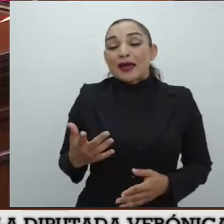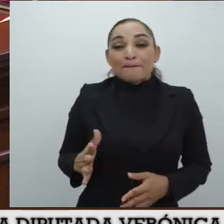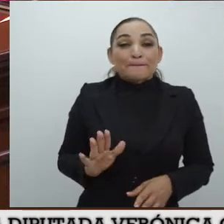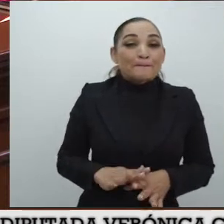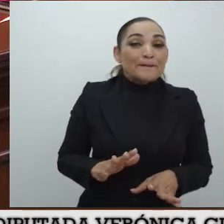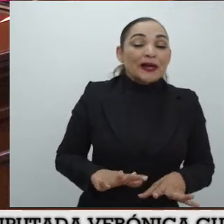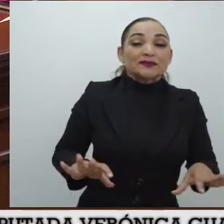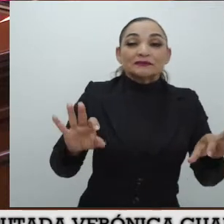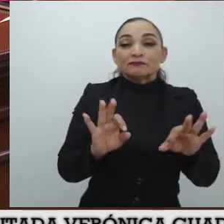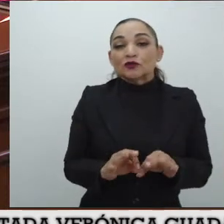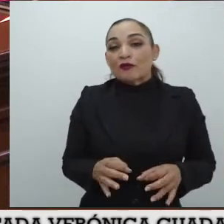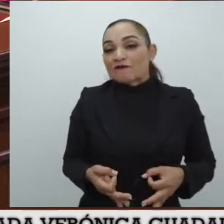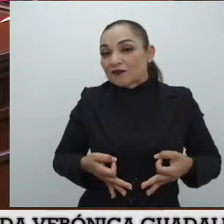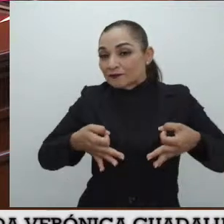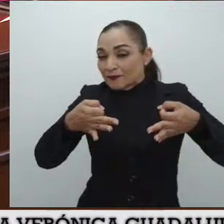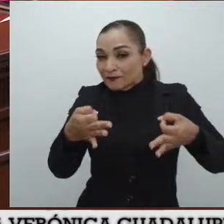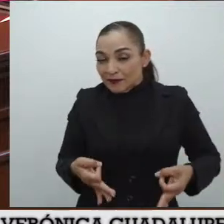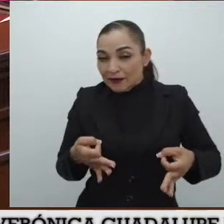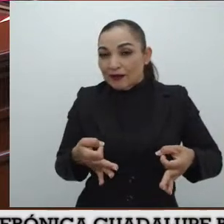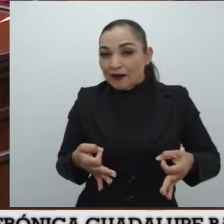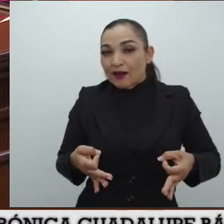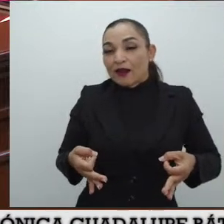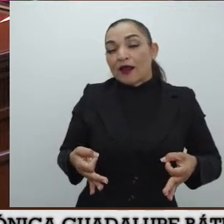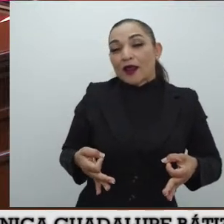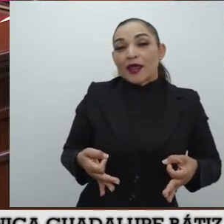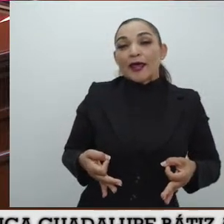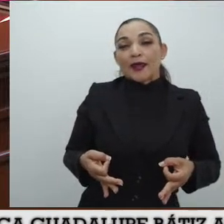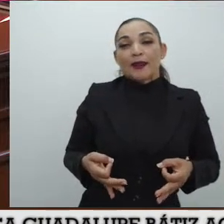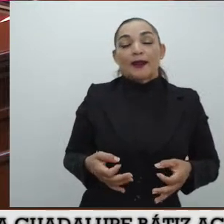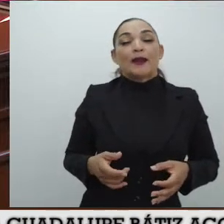del Estado debe de cumplir,